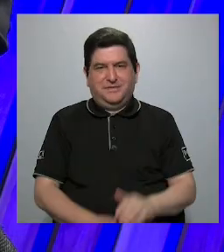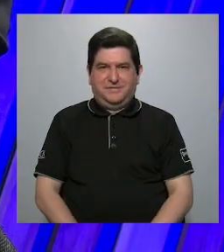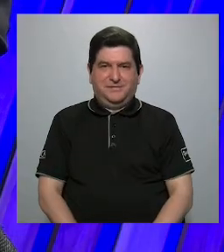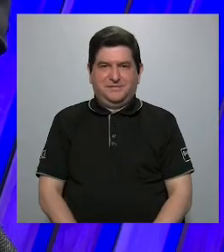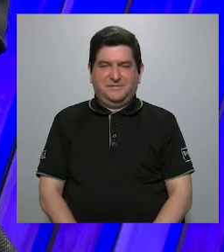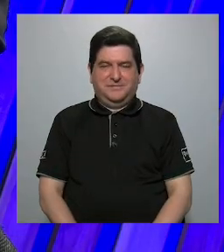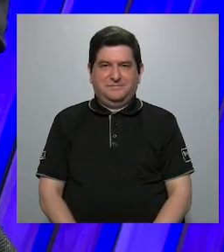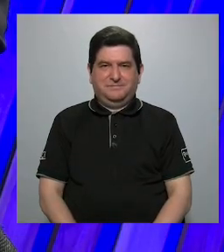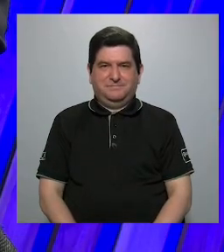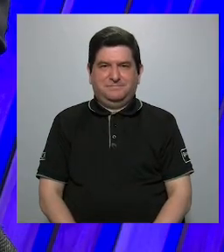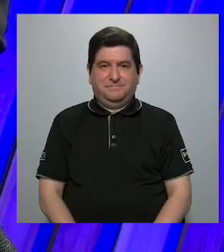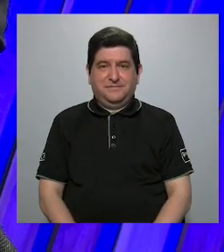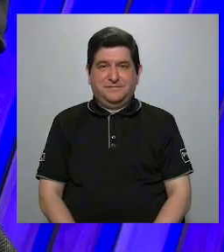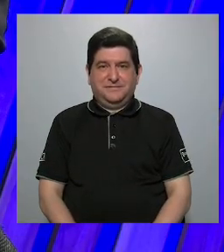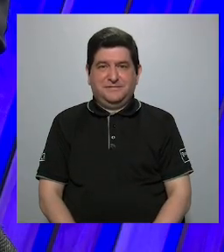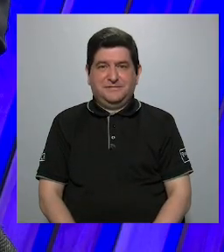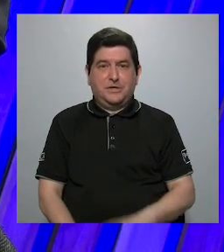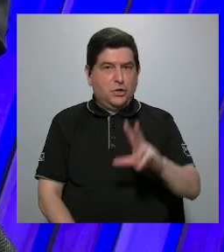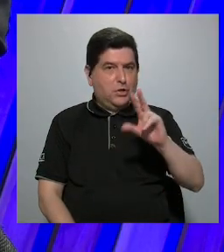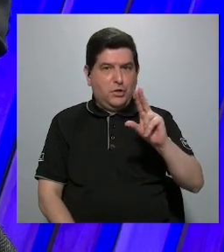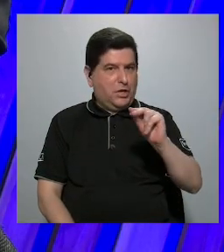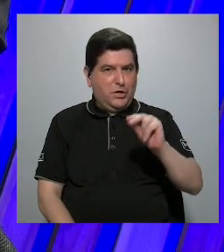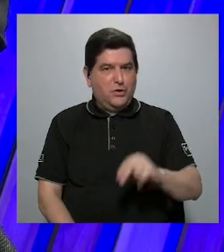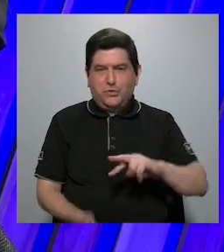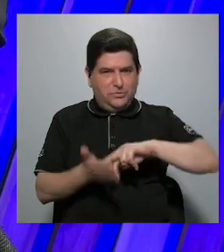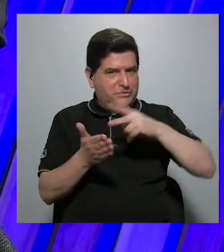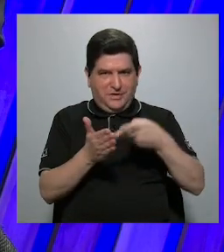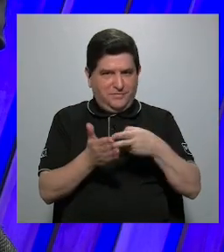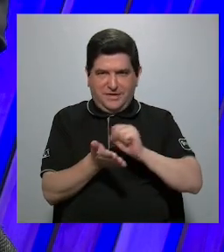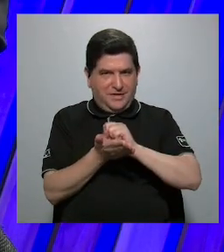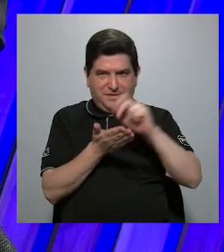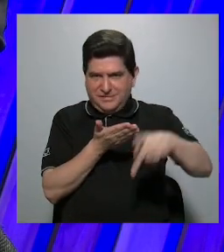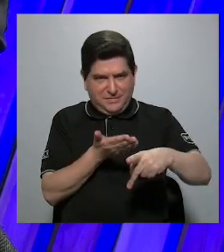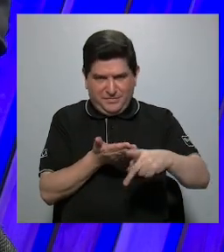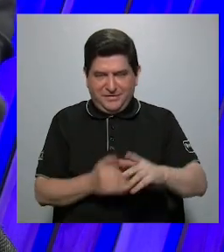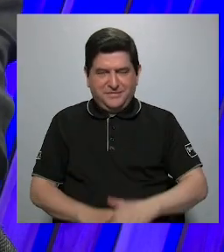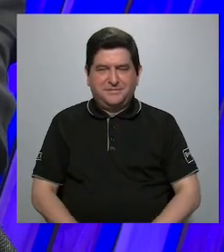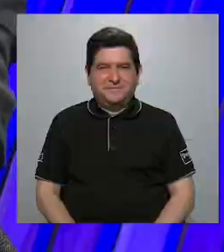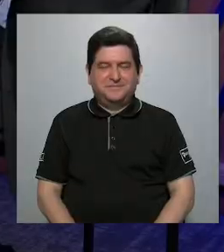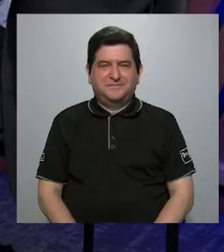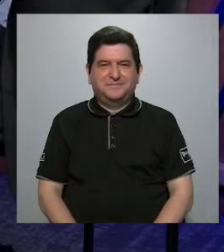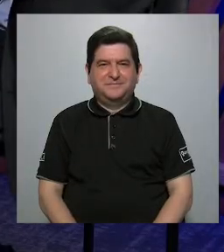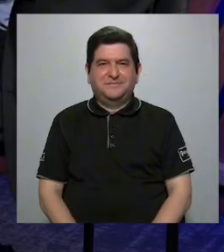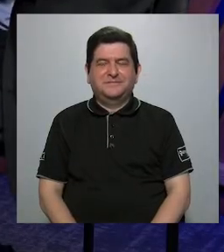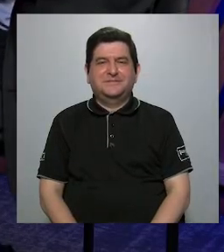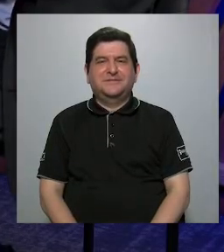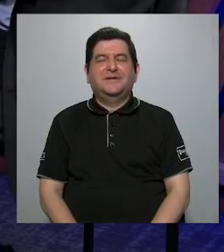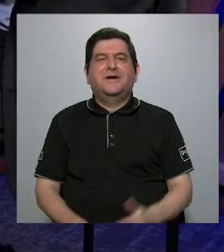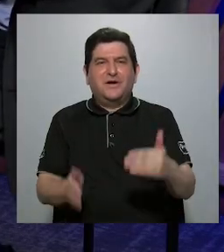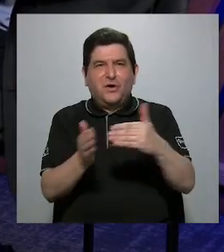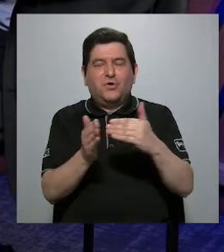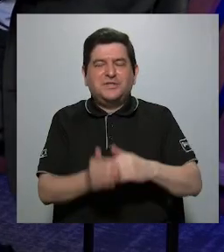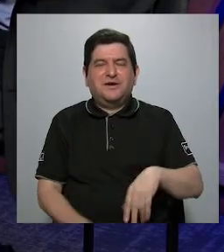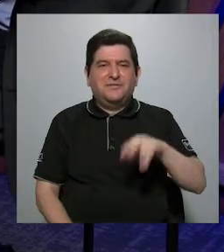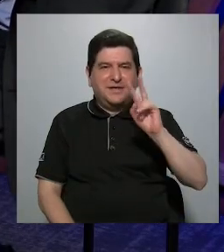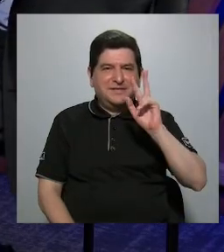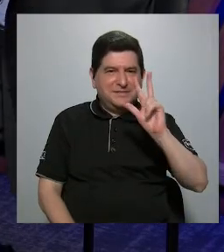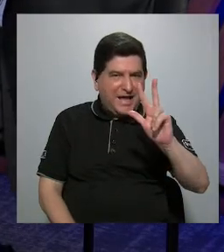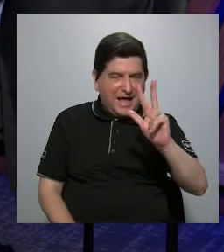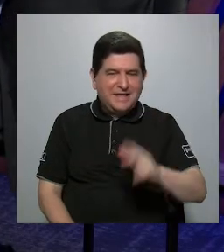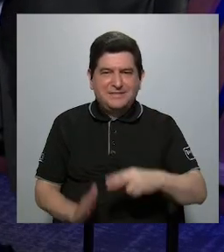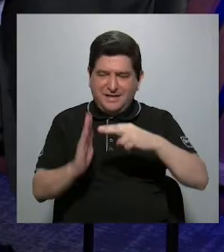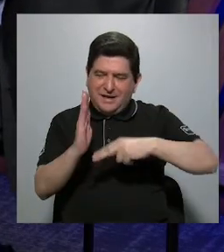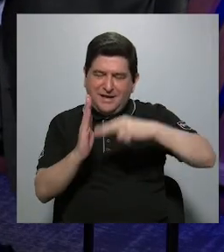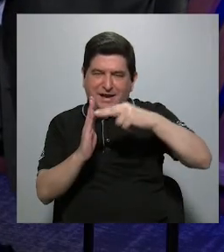que todavía no es San Pedro. Por favor, don Gabriel. Bueno, volviendo a esos 3 retratos en el